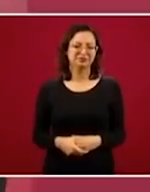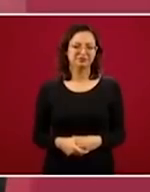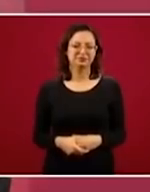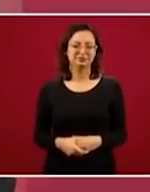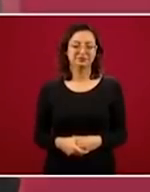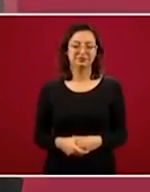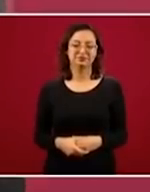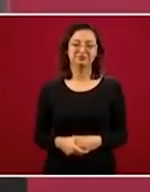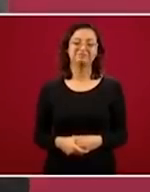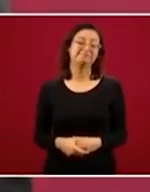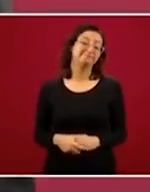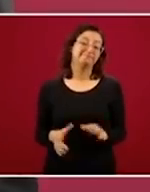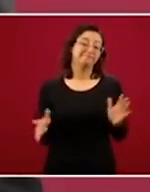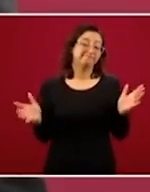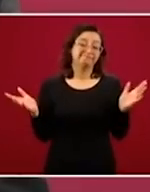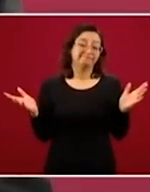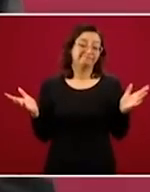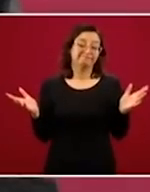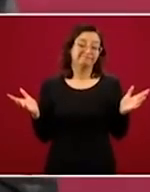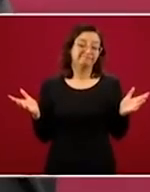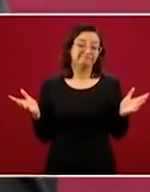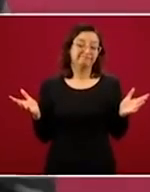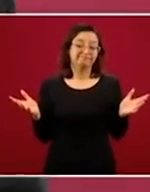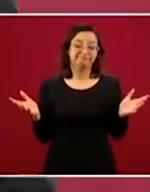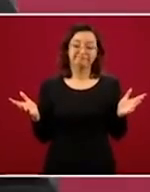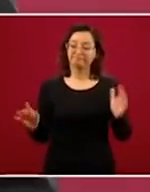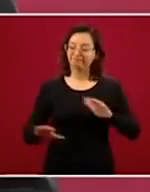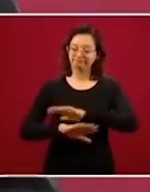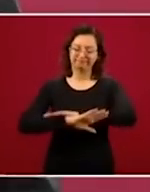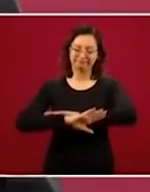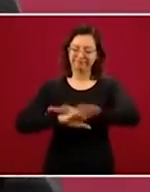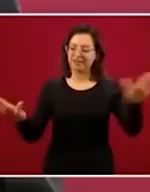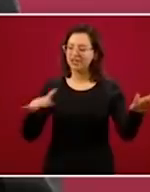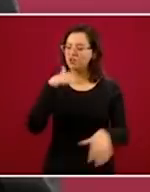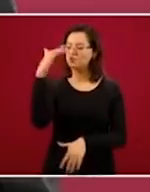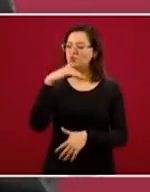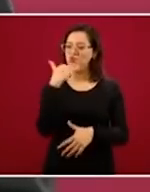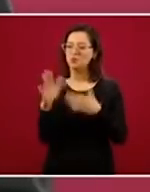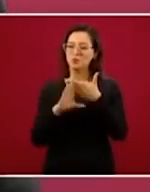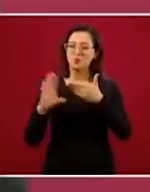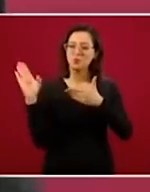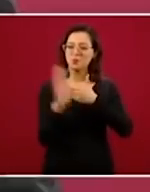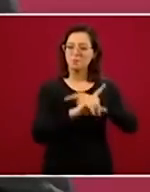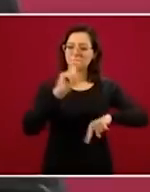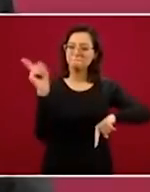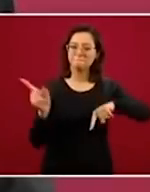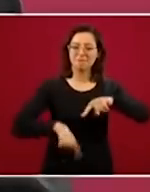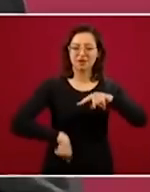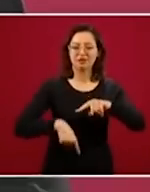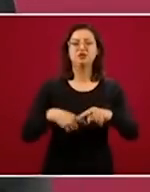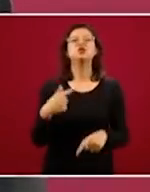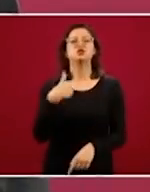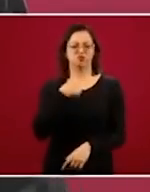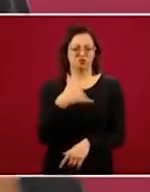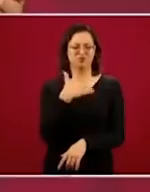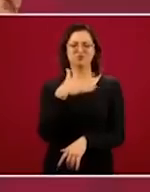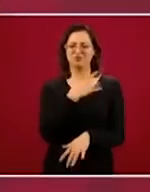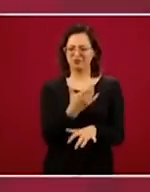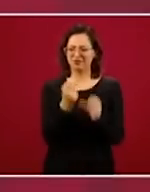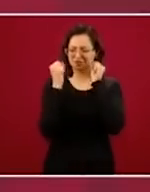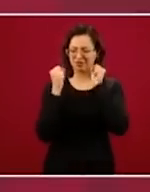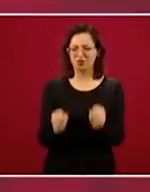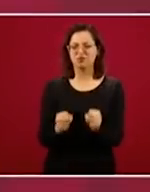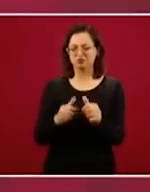entonces ya tenemos que acabar con esa corrupción y estoy seguro que las